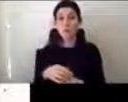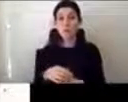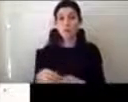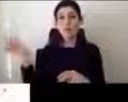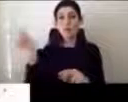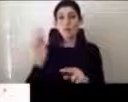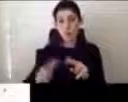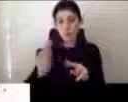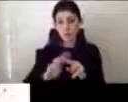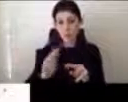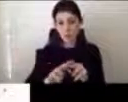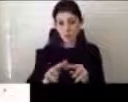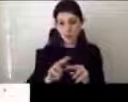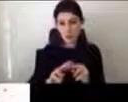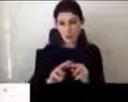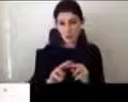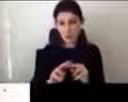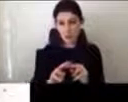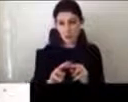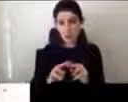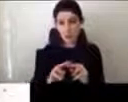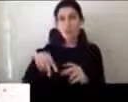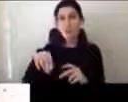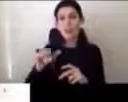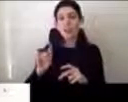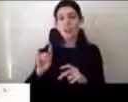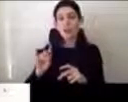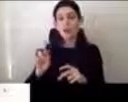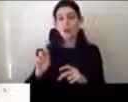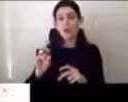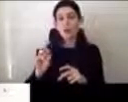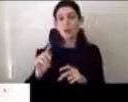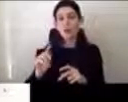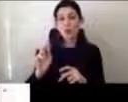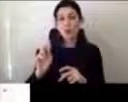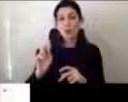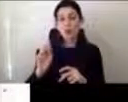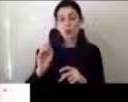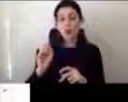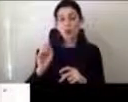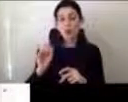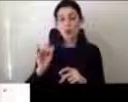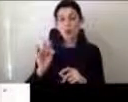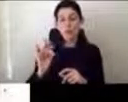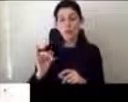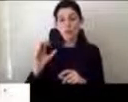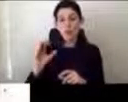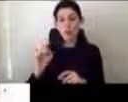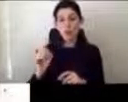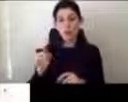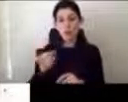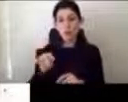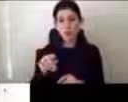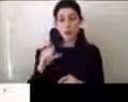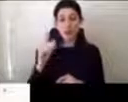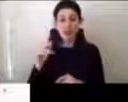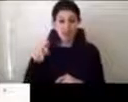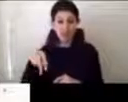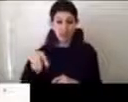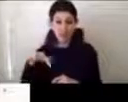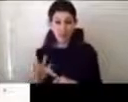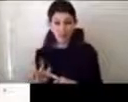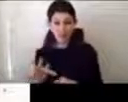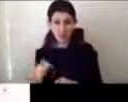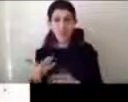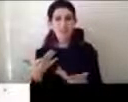través de factores neurotróficos, fundamentalmente de DNF, ¿no es cierto? Porque tiene que haber estos factores tróficos